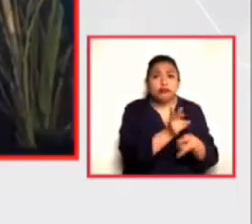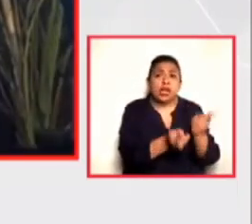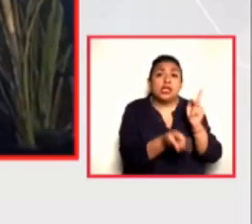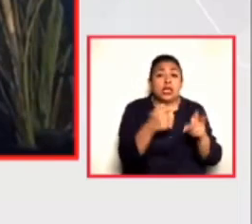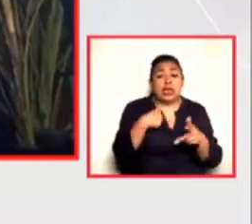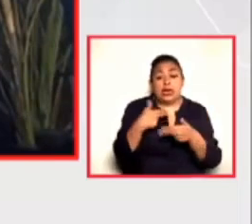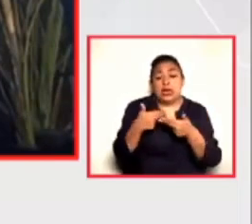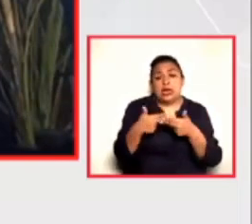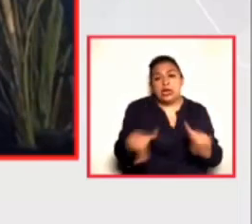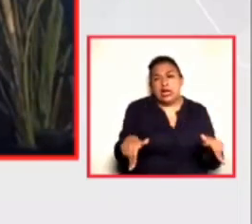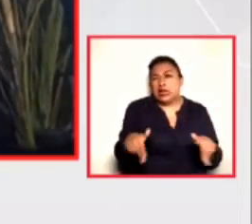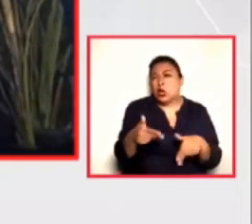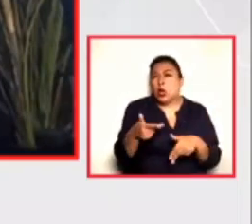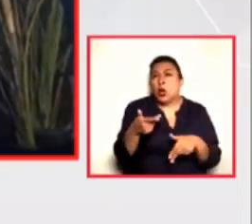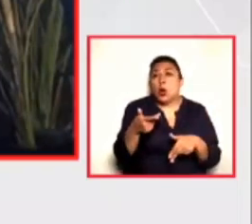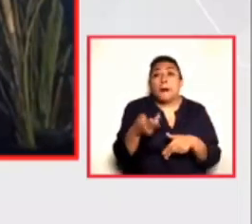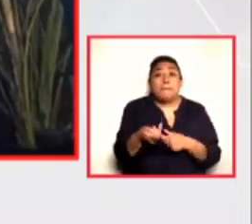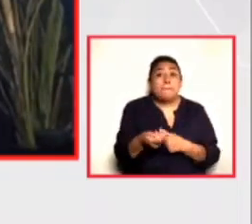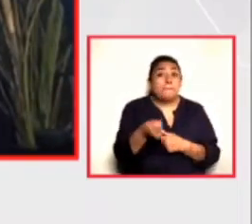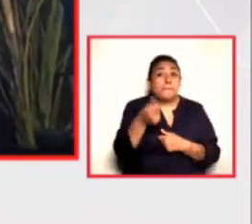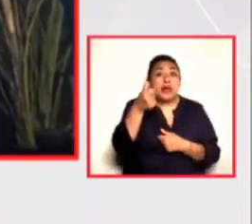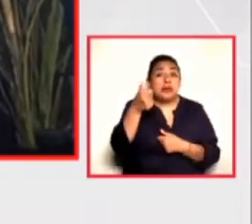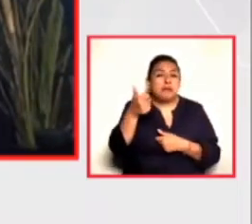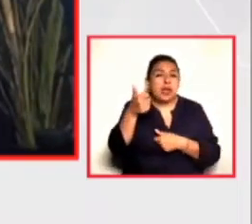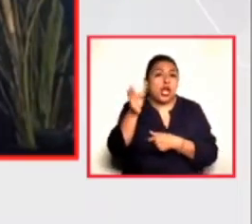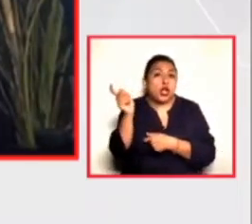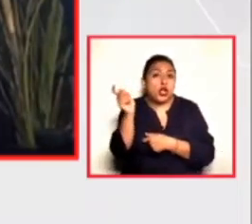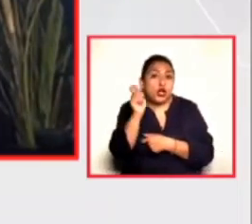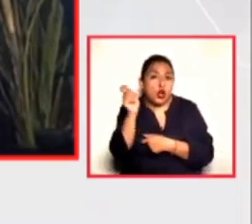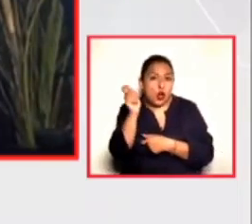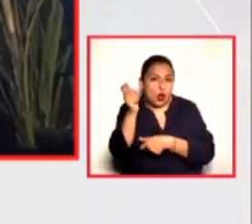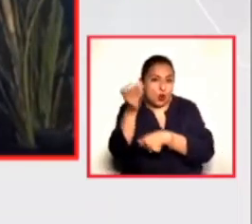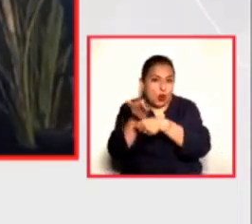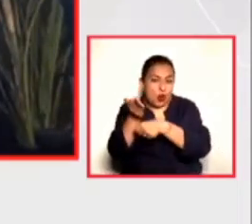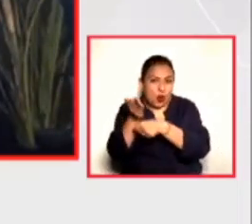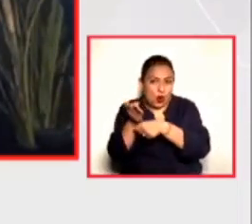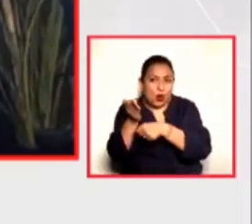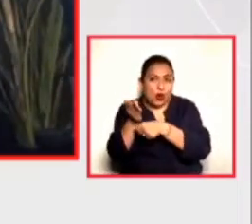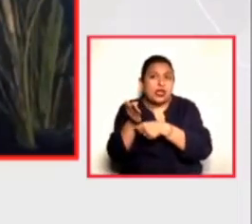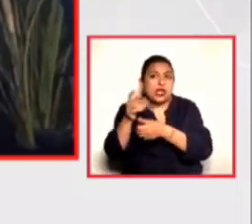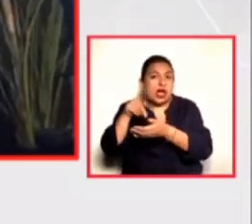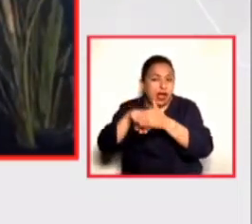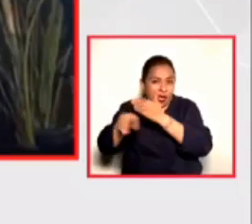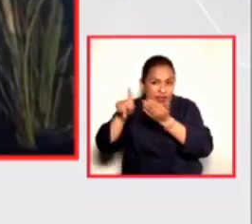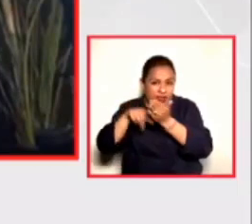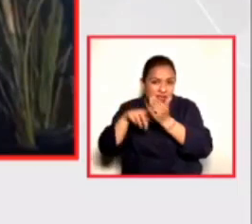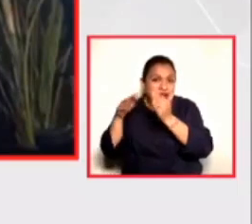apenas con su primer relación amorosa viviendo ya en una casa por la pandemia.